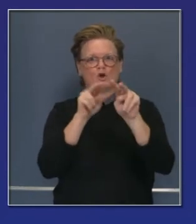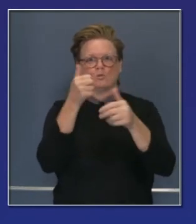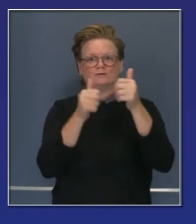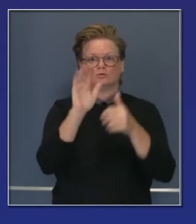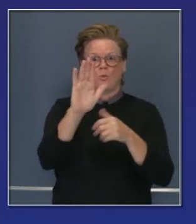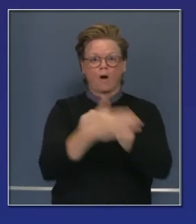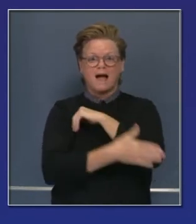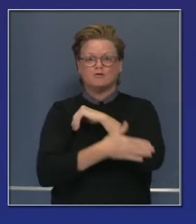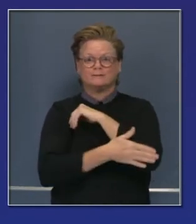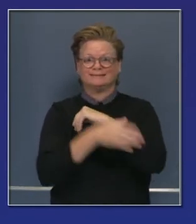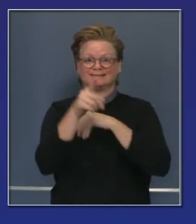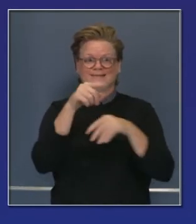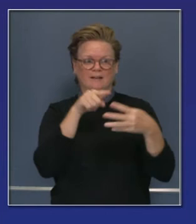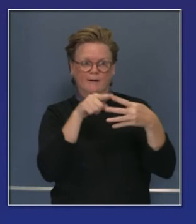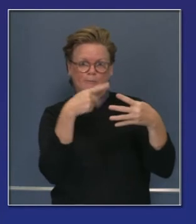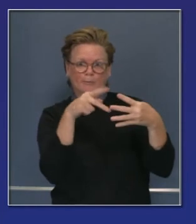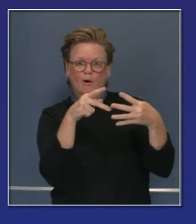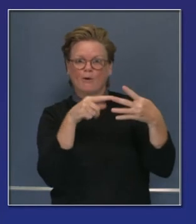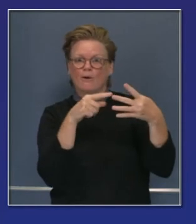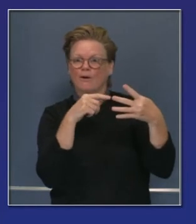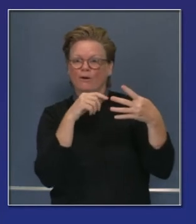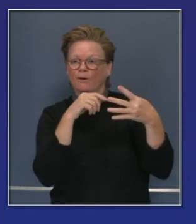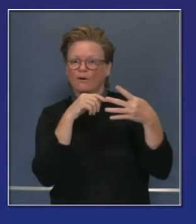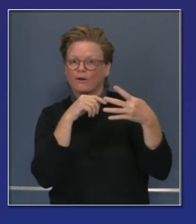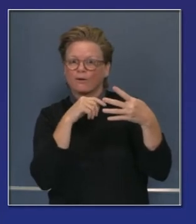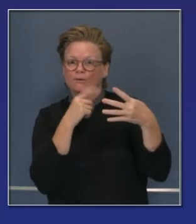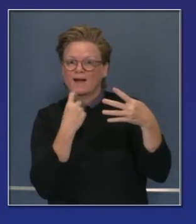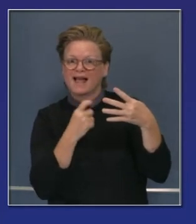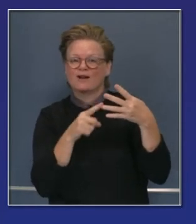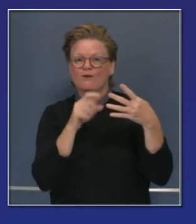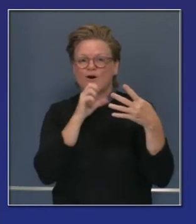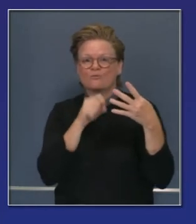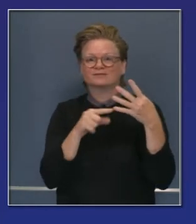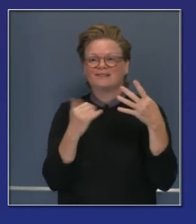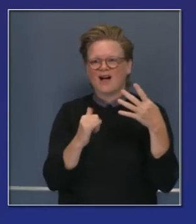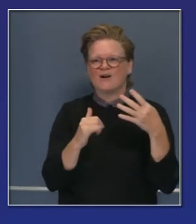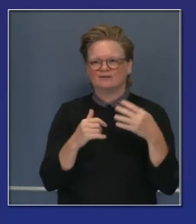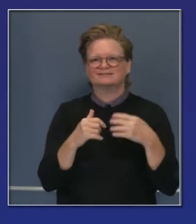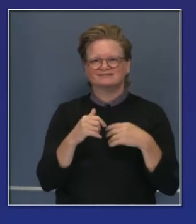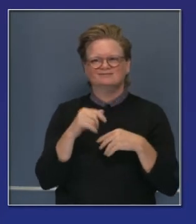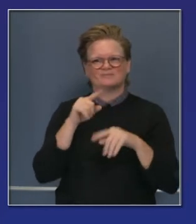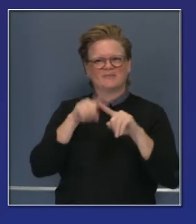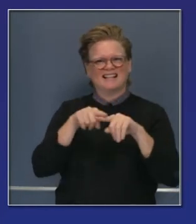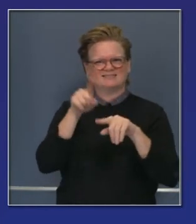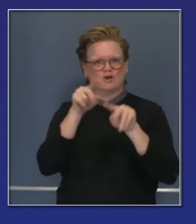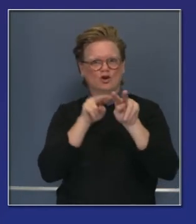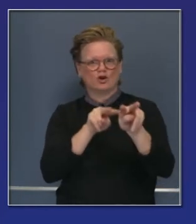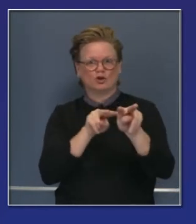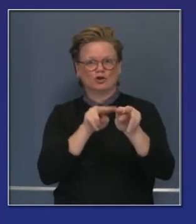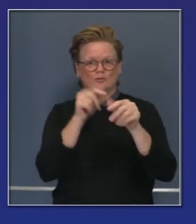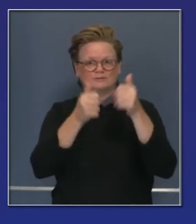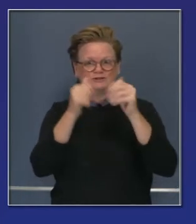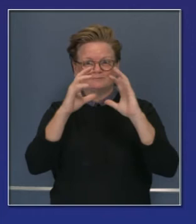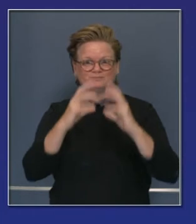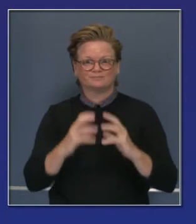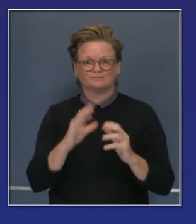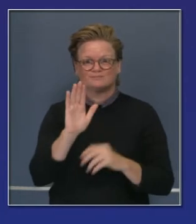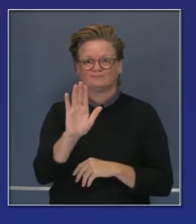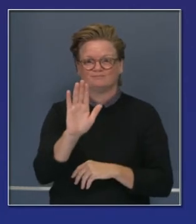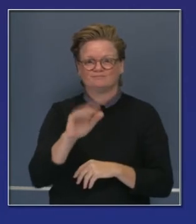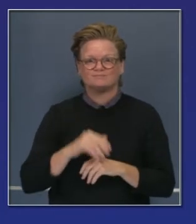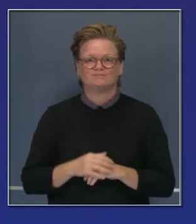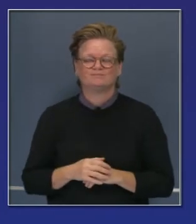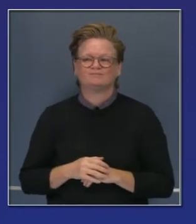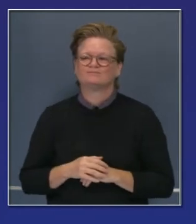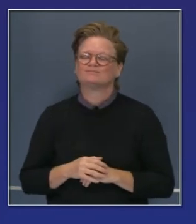ellos. Esto es claro, importante destacar que las peluquerías, en base a estos nuevos niveles, e incluso